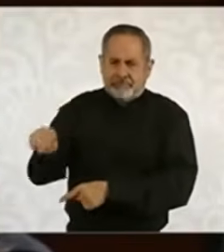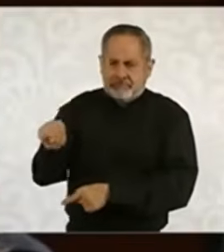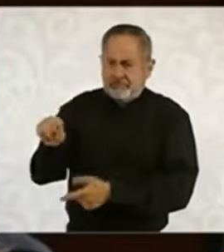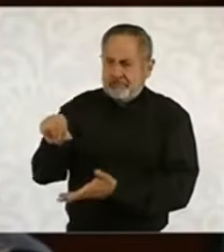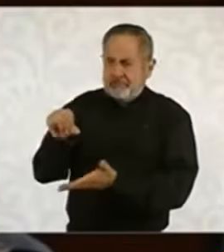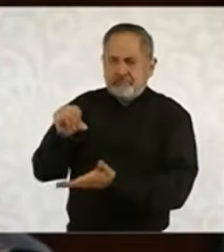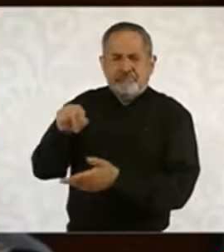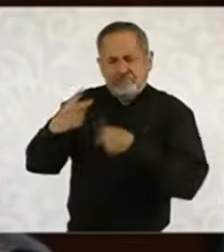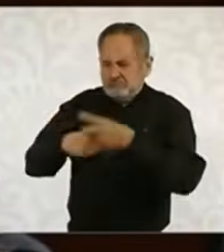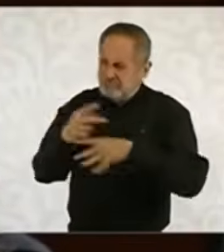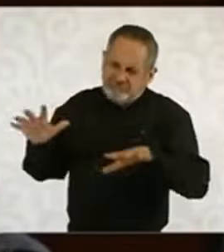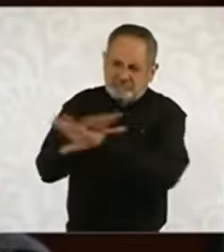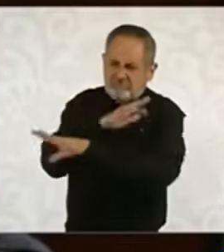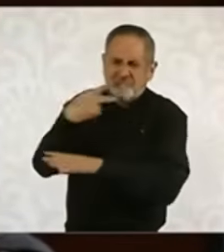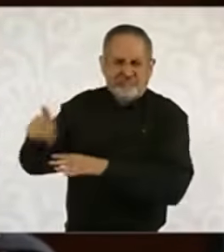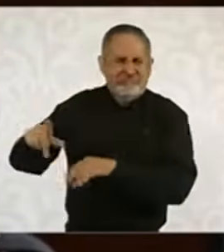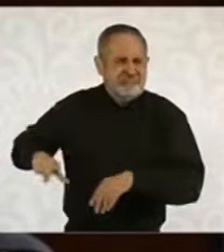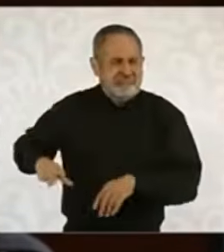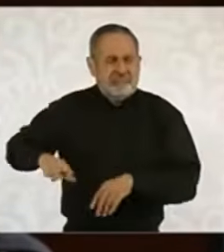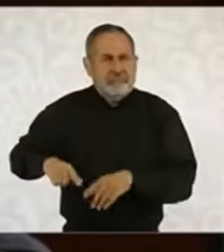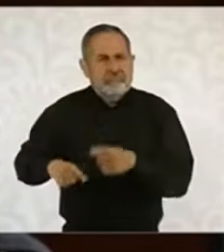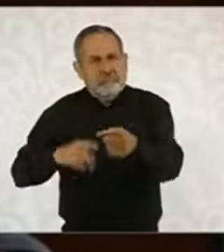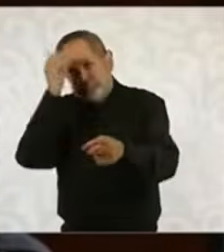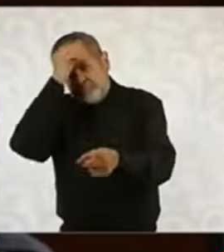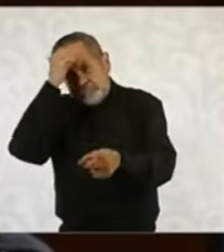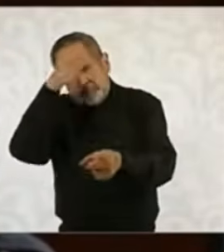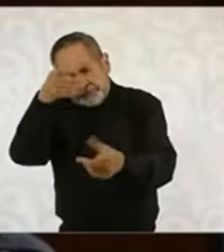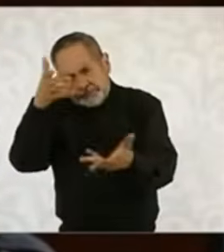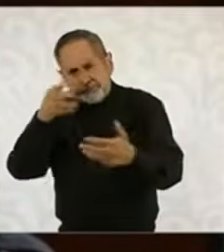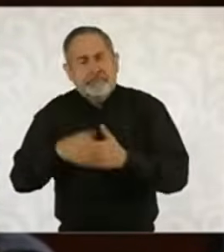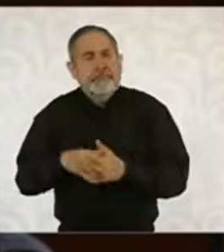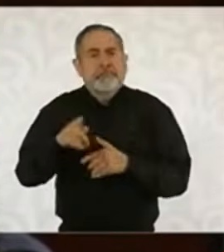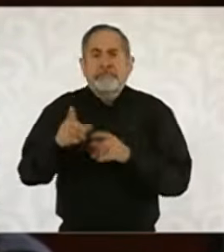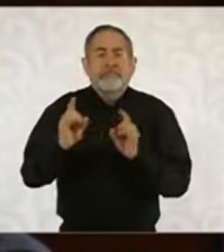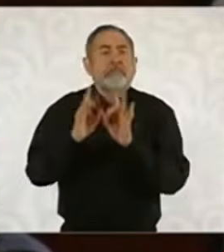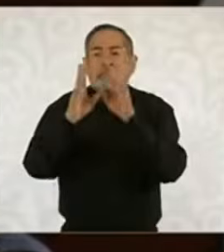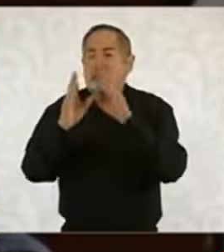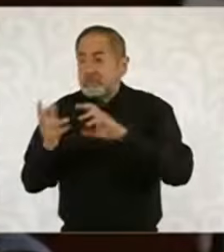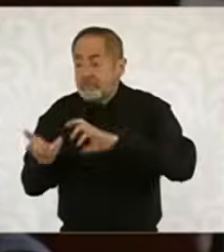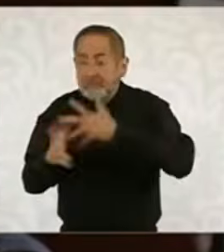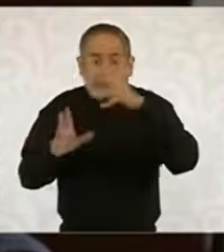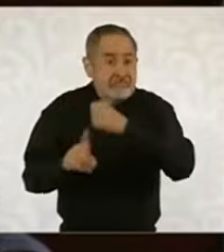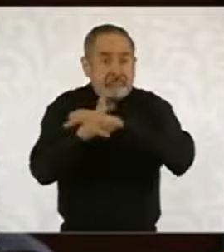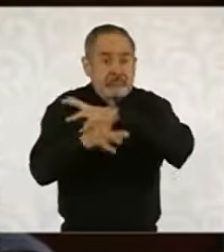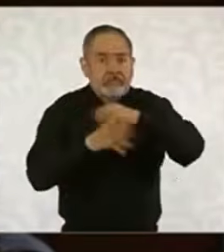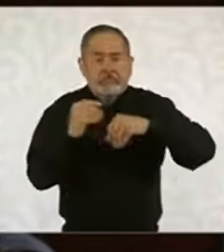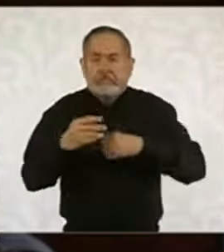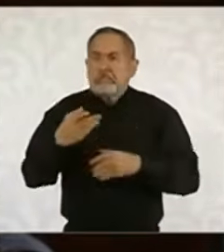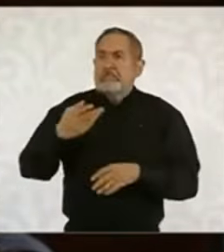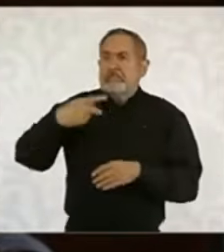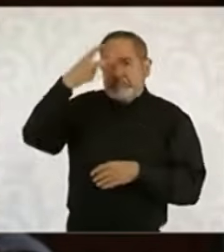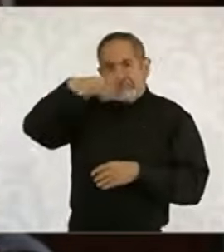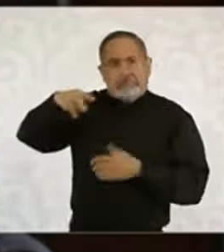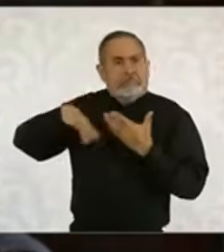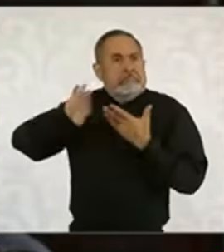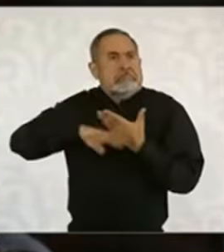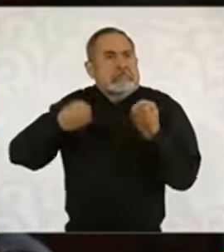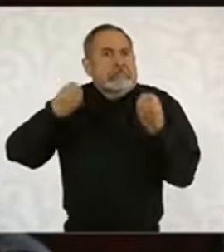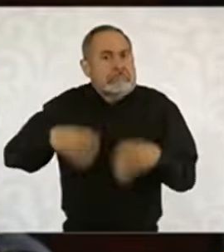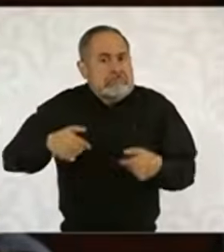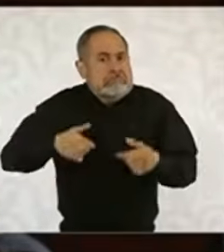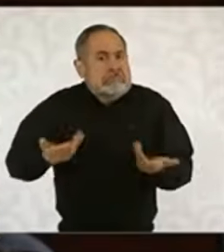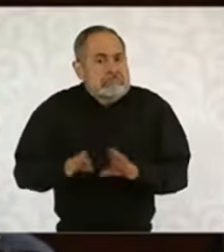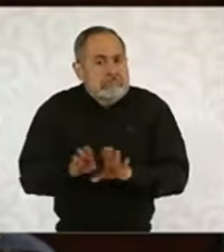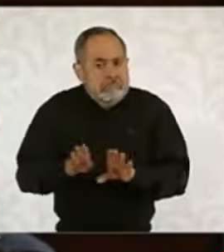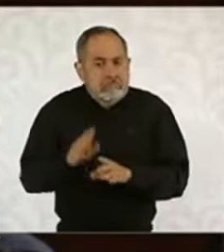estas declaraciones y también sobre las dimensiones que podría tener en México o que eso está estimando derivado de este conflicto, pero sobre todo con el cierre